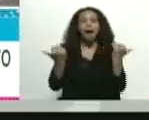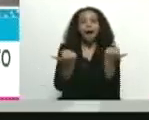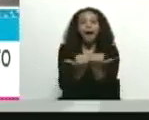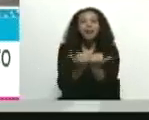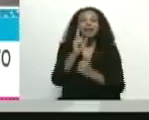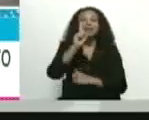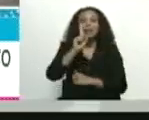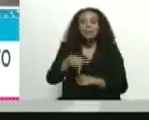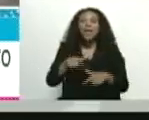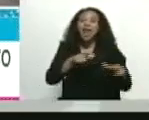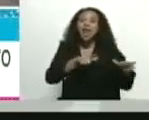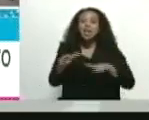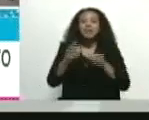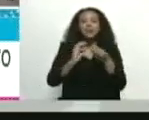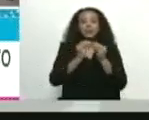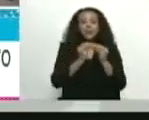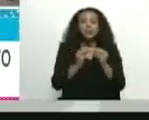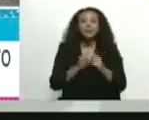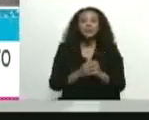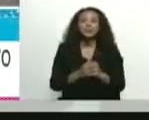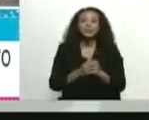y